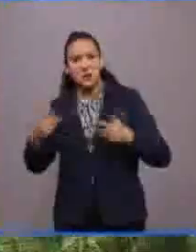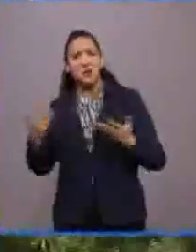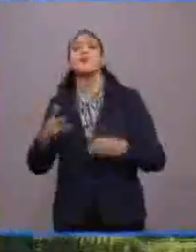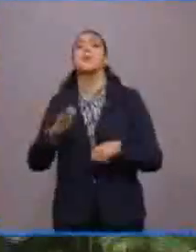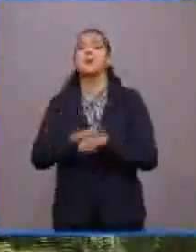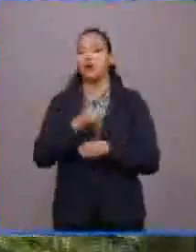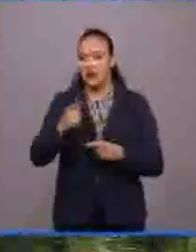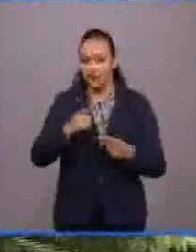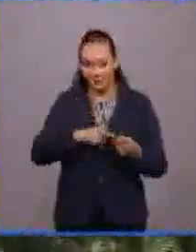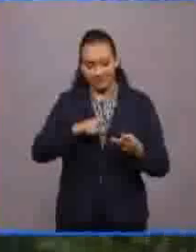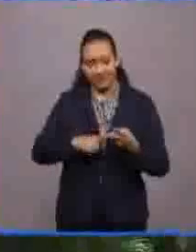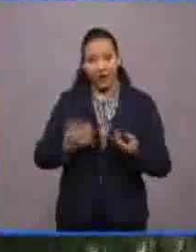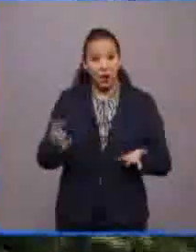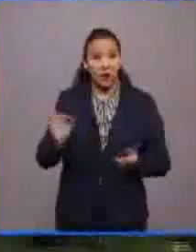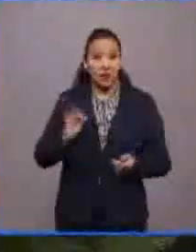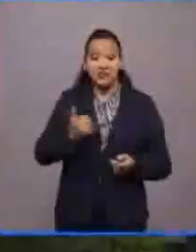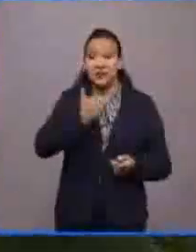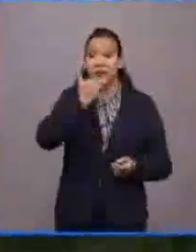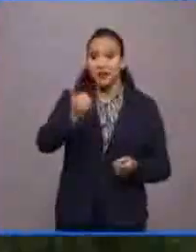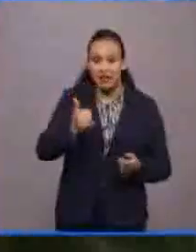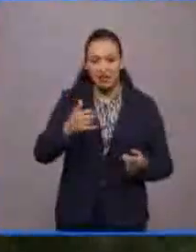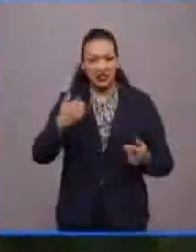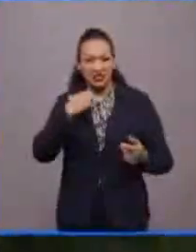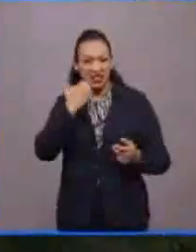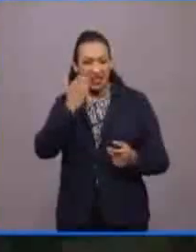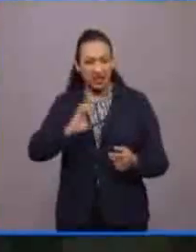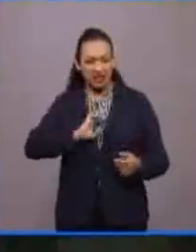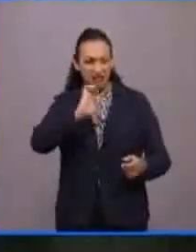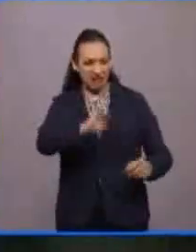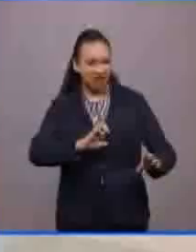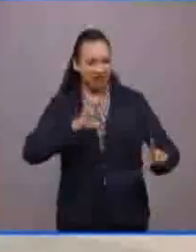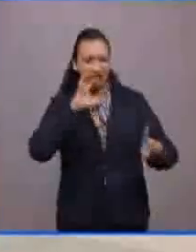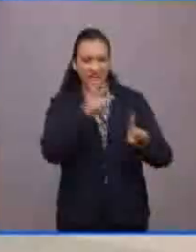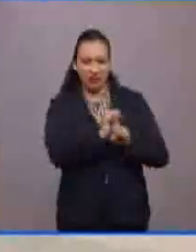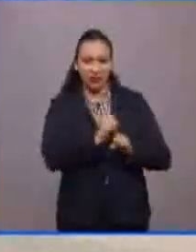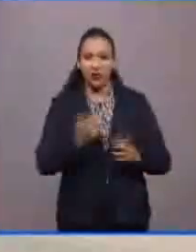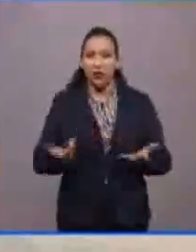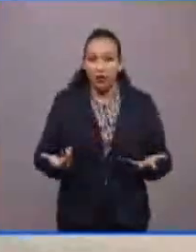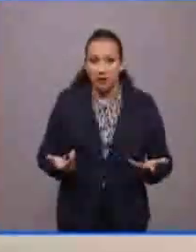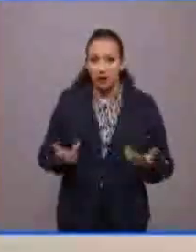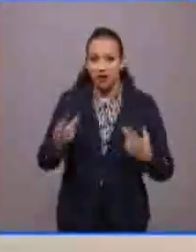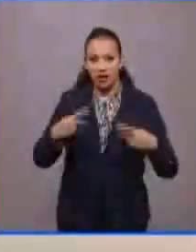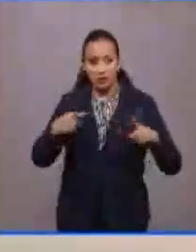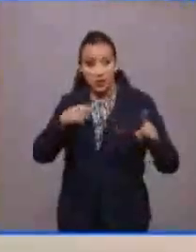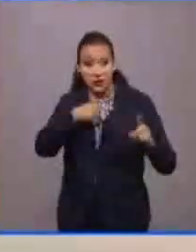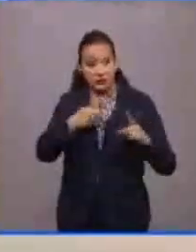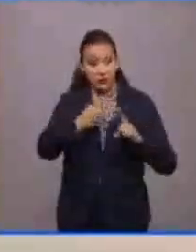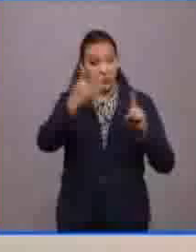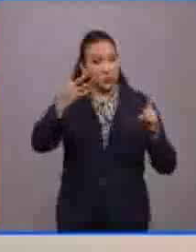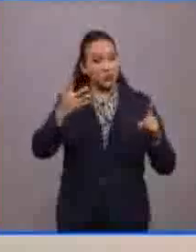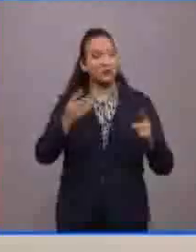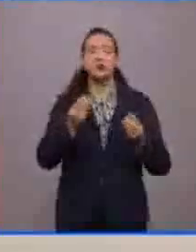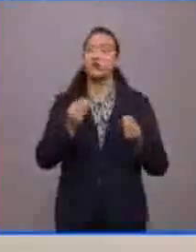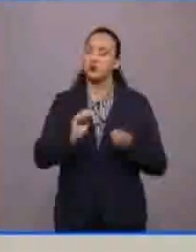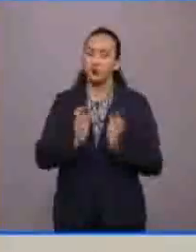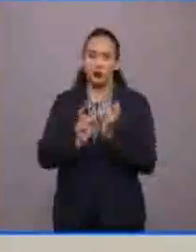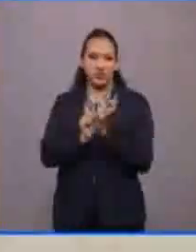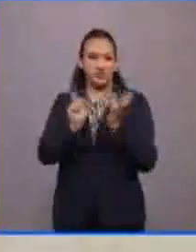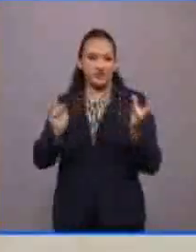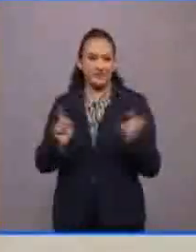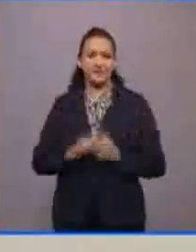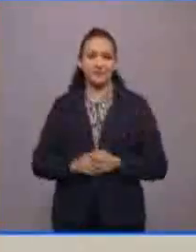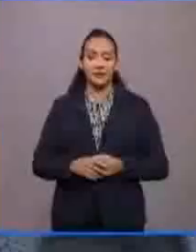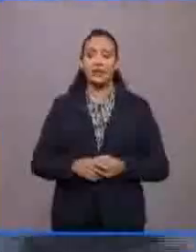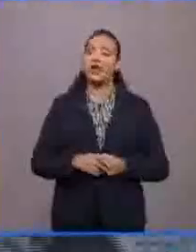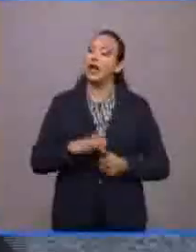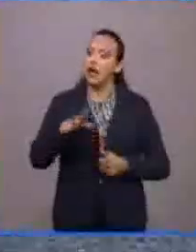e impacto diferenciado de la desaparición, derivado de los factores de exclusión que padecen las personas de la diversidad sexual. Este enfoque